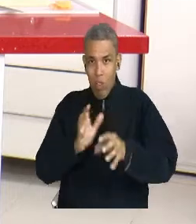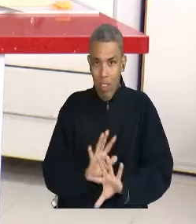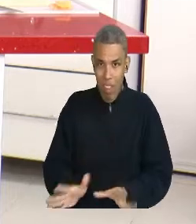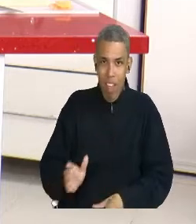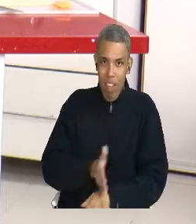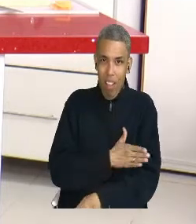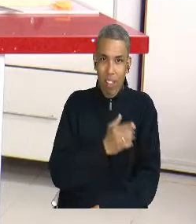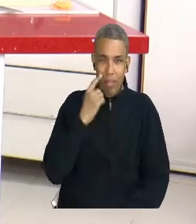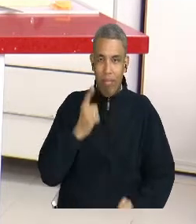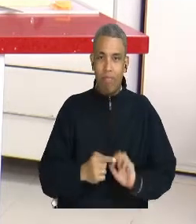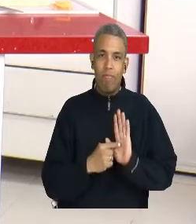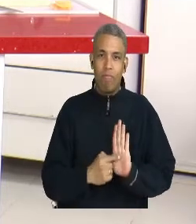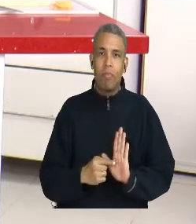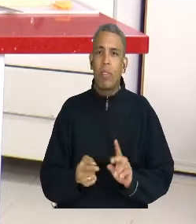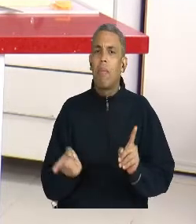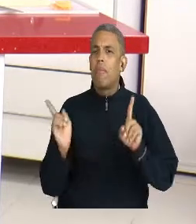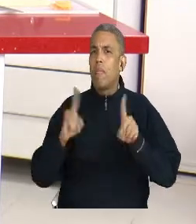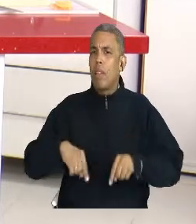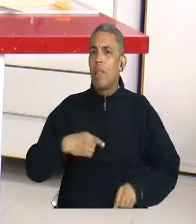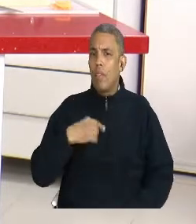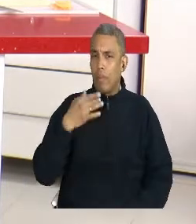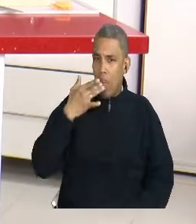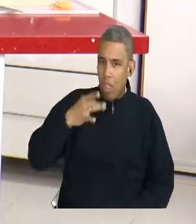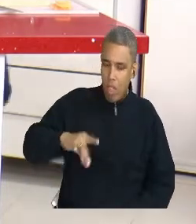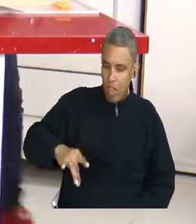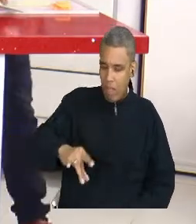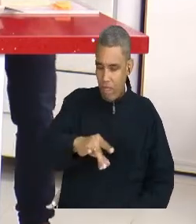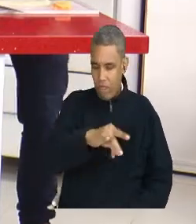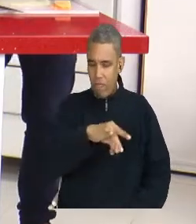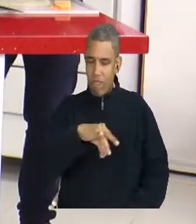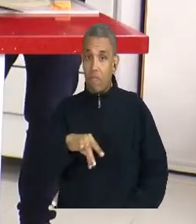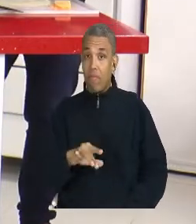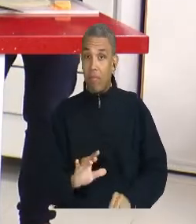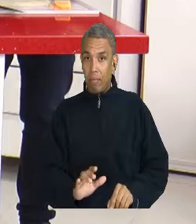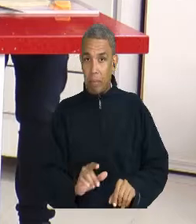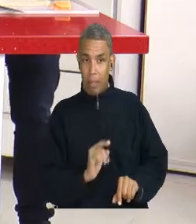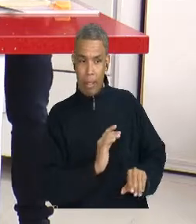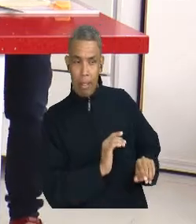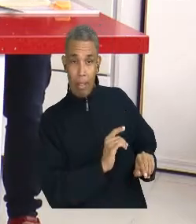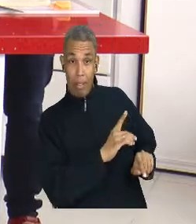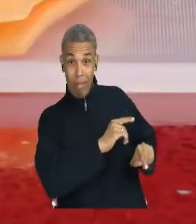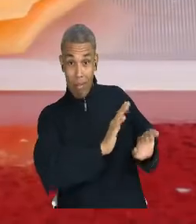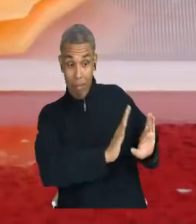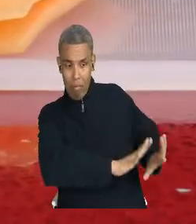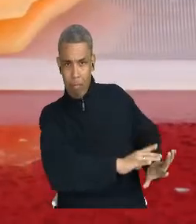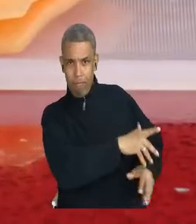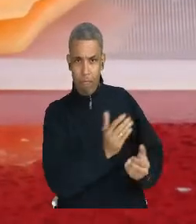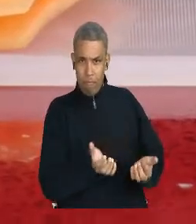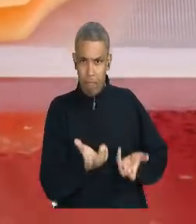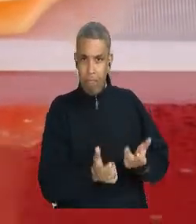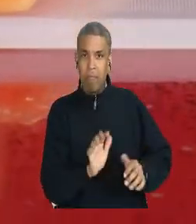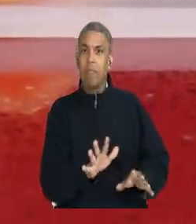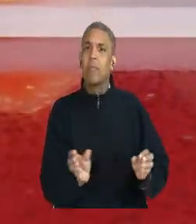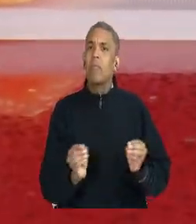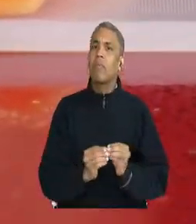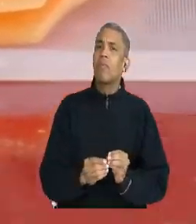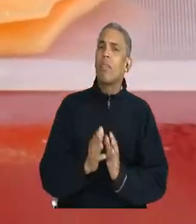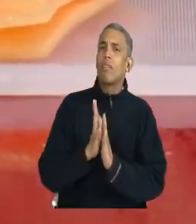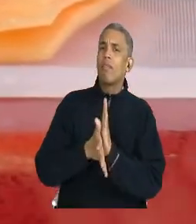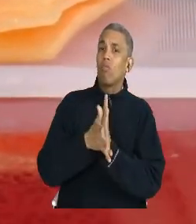sal. Bueno, y mientras él busca su toquecito de sal, yo quiero recordarles a mis queridas y hermosas televidentes que recuerden que estamos de